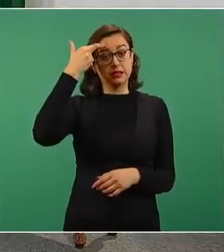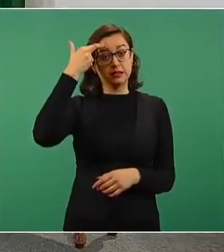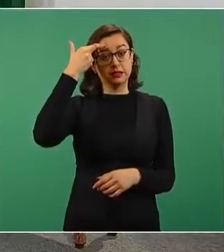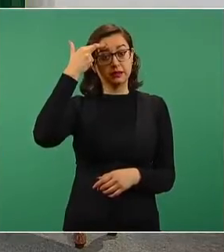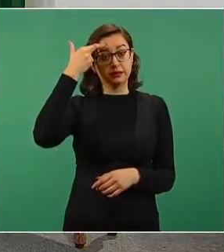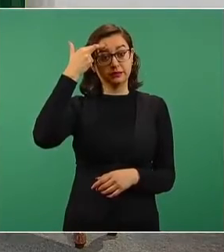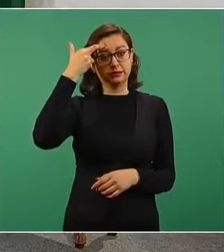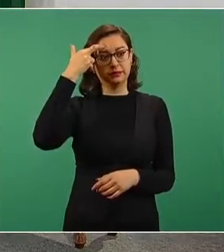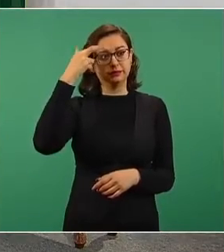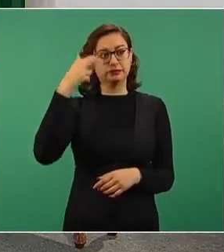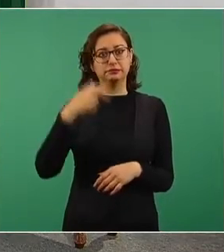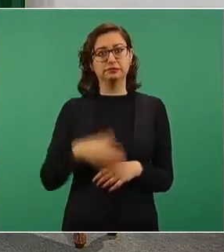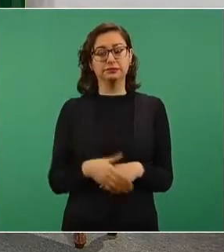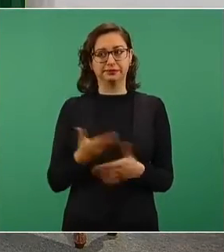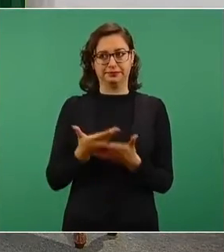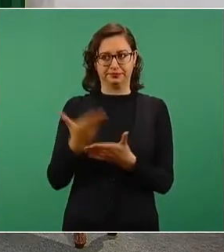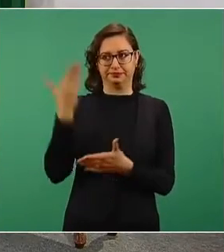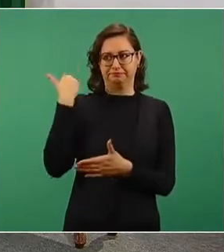en esos días